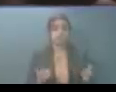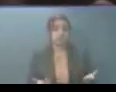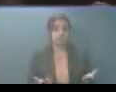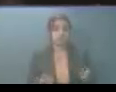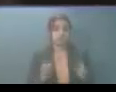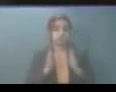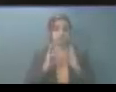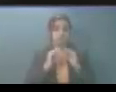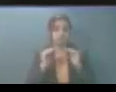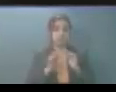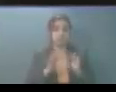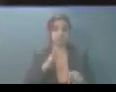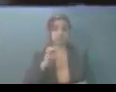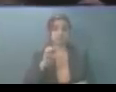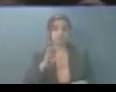página web.